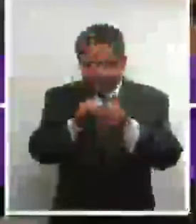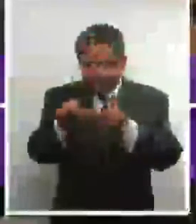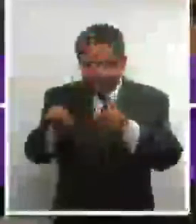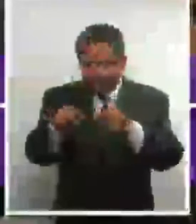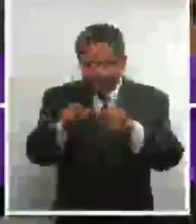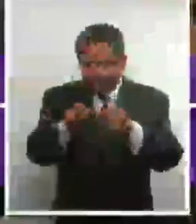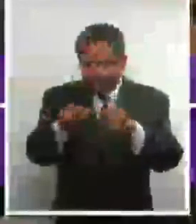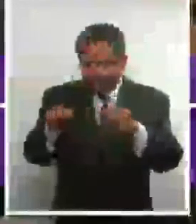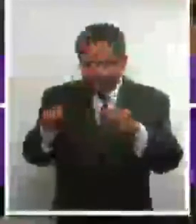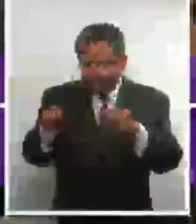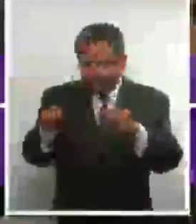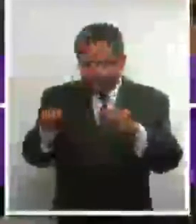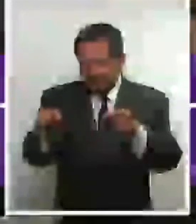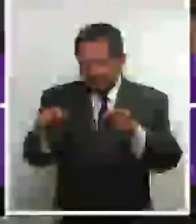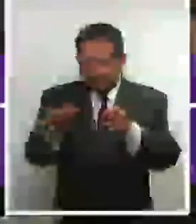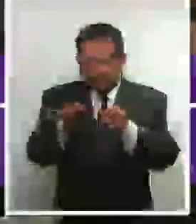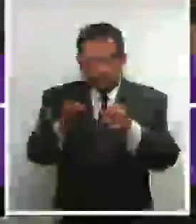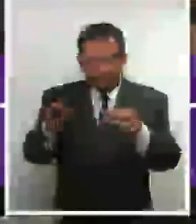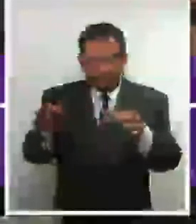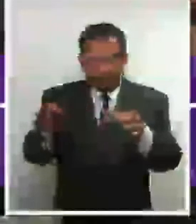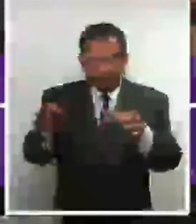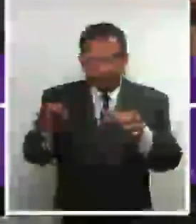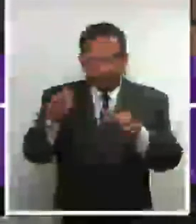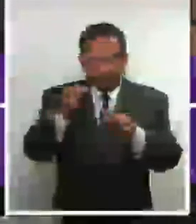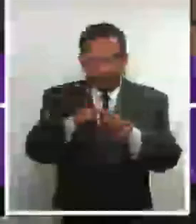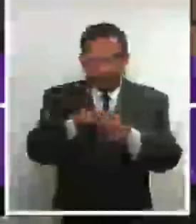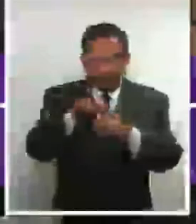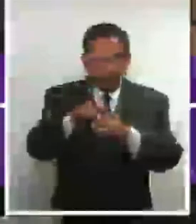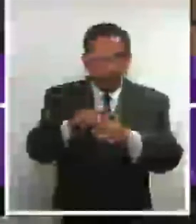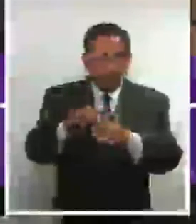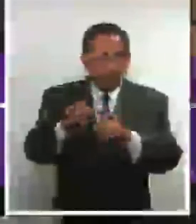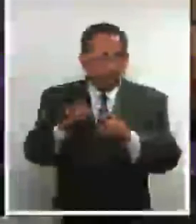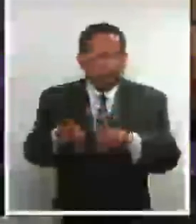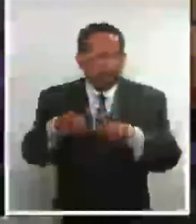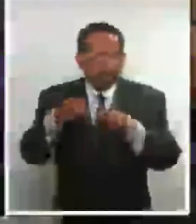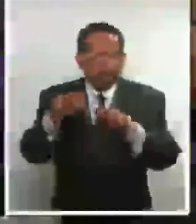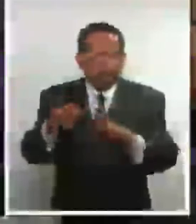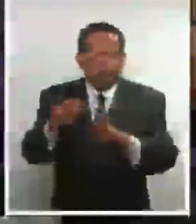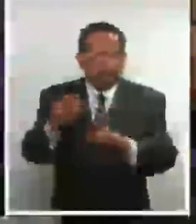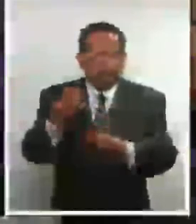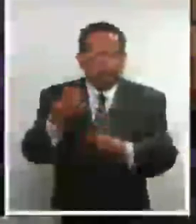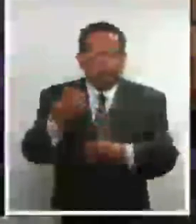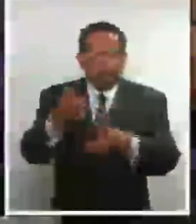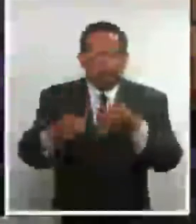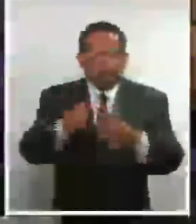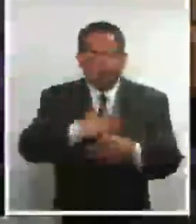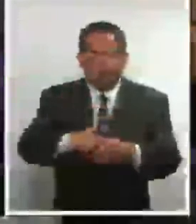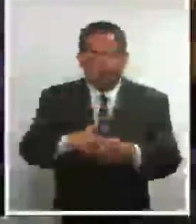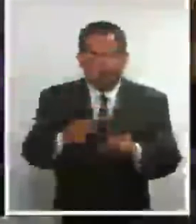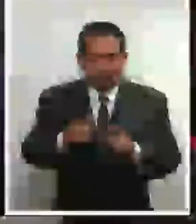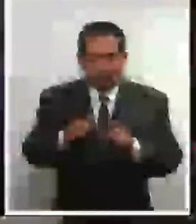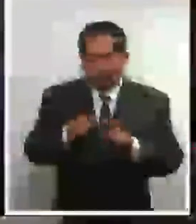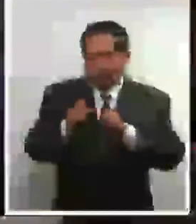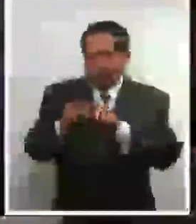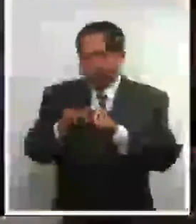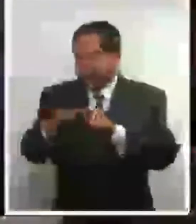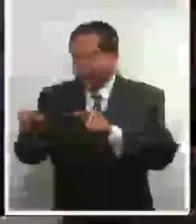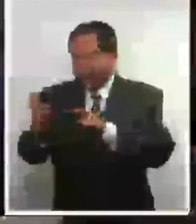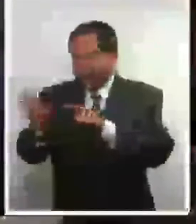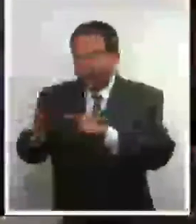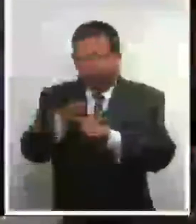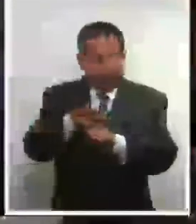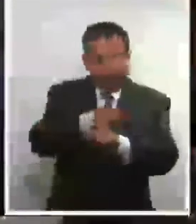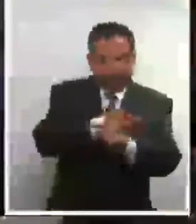es la frase en materia de procuración de justicia. Todo lo que demás quedaba en sus